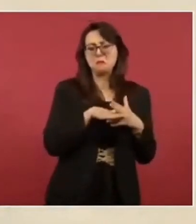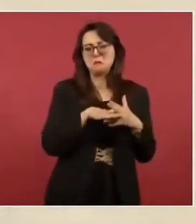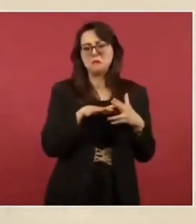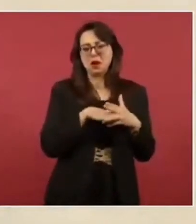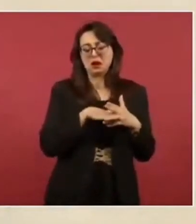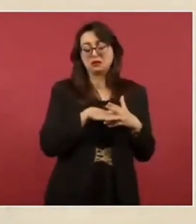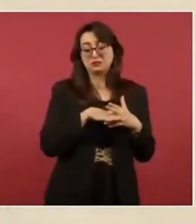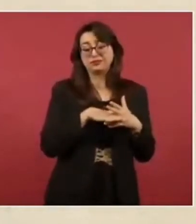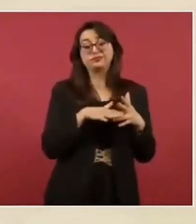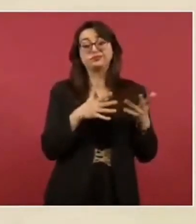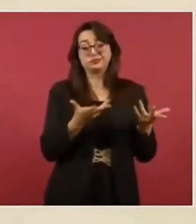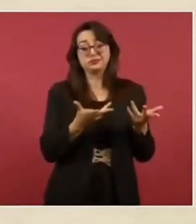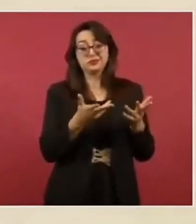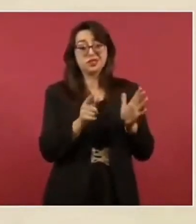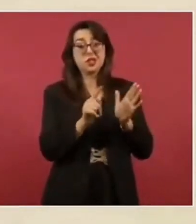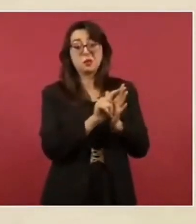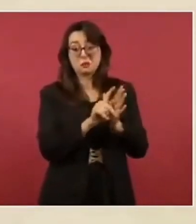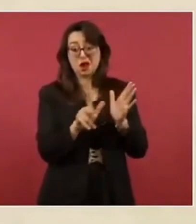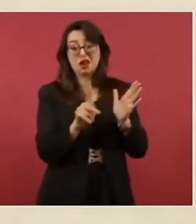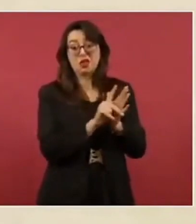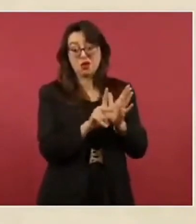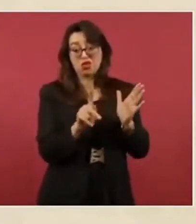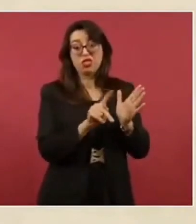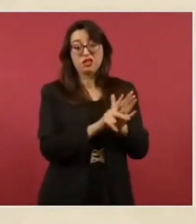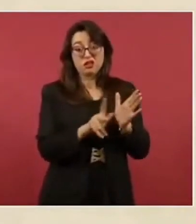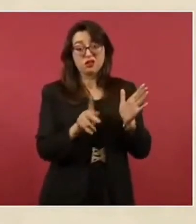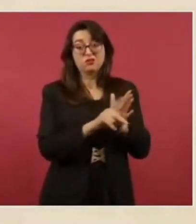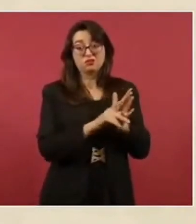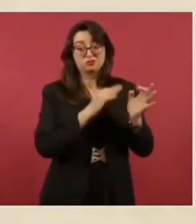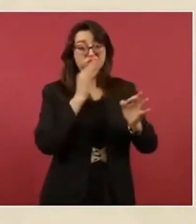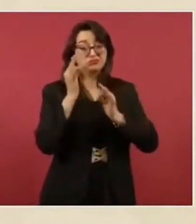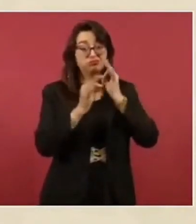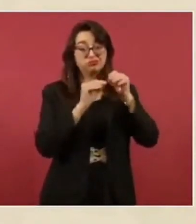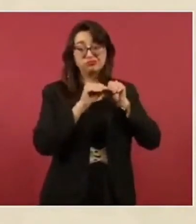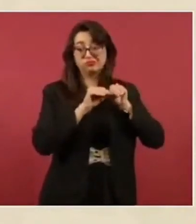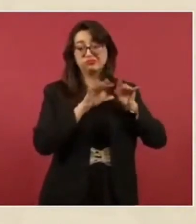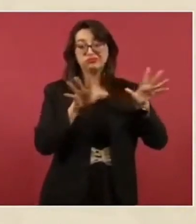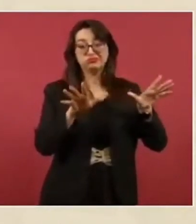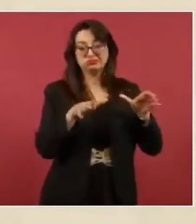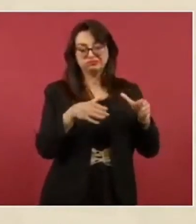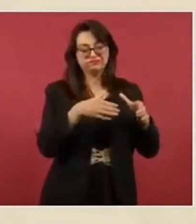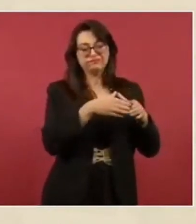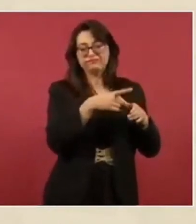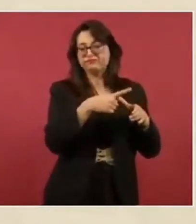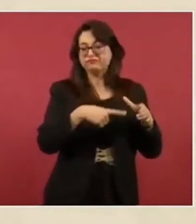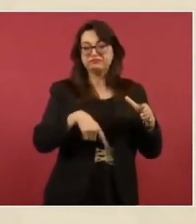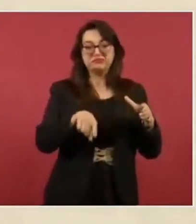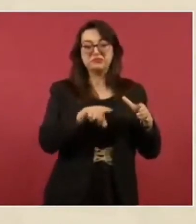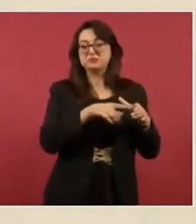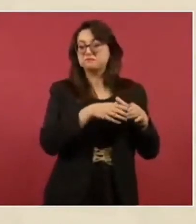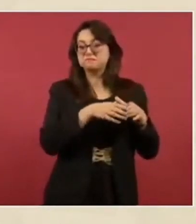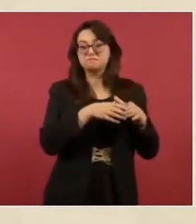medios de comunicación. Es interesante, esta es una